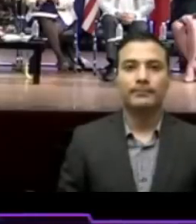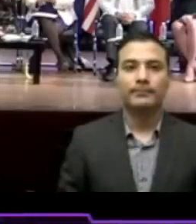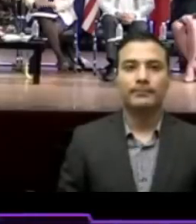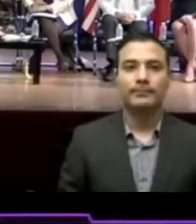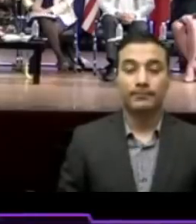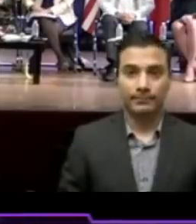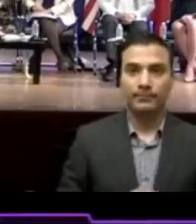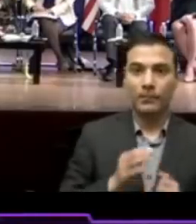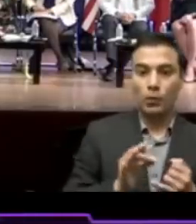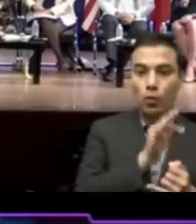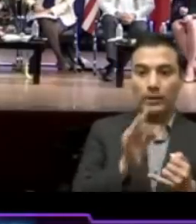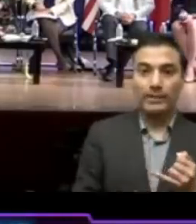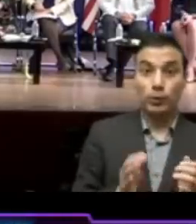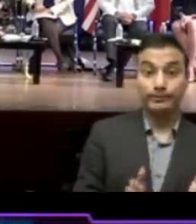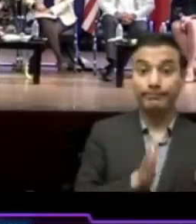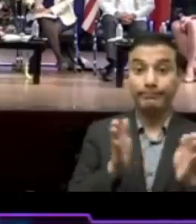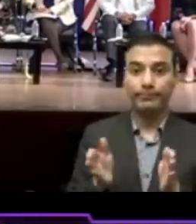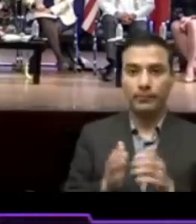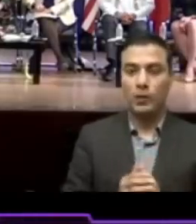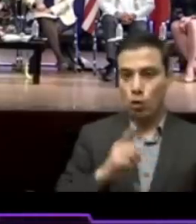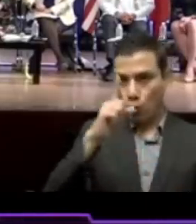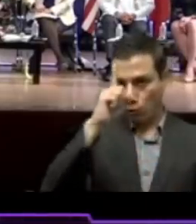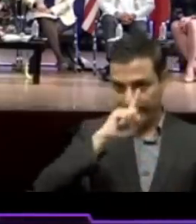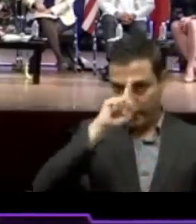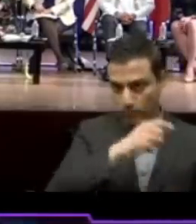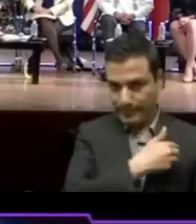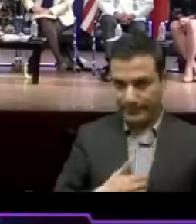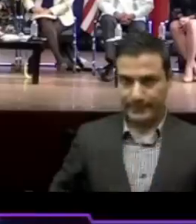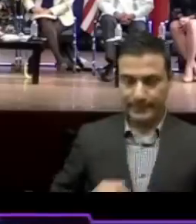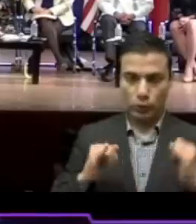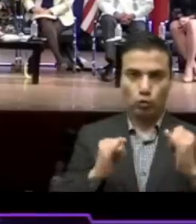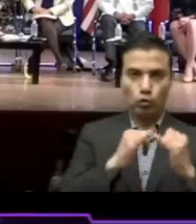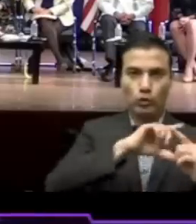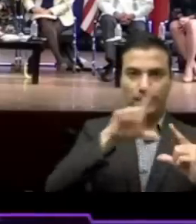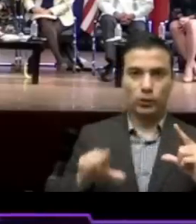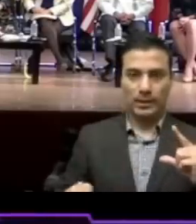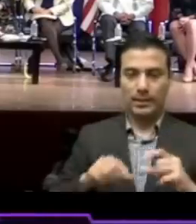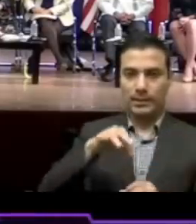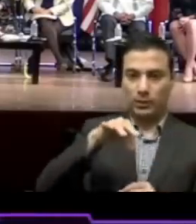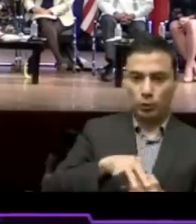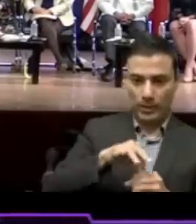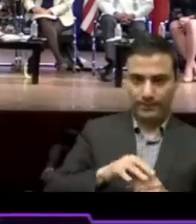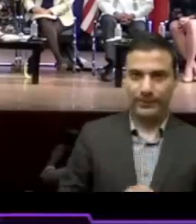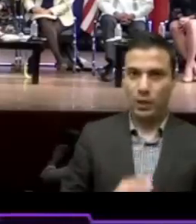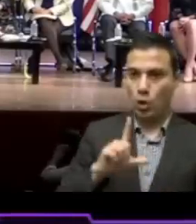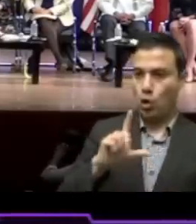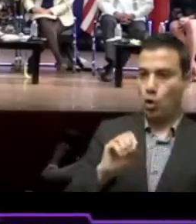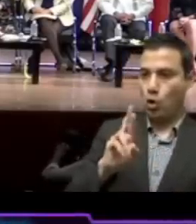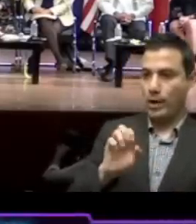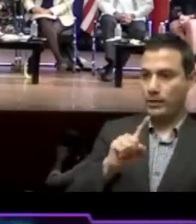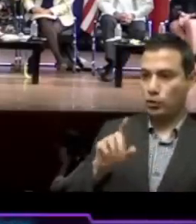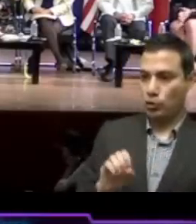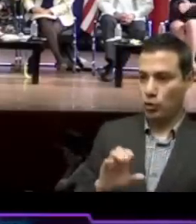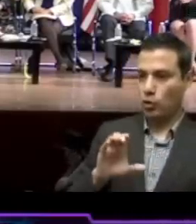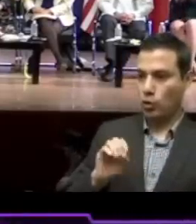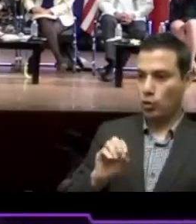finalmente damos el uso de la voz al consejero presidente del Instituto Nacional electoral Lorenzo Córdoba viannelo